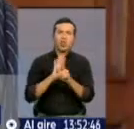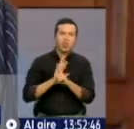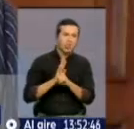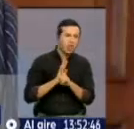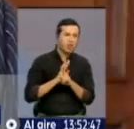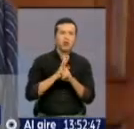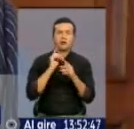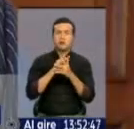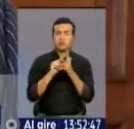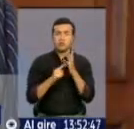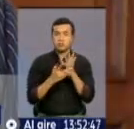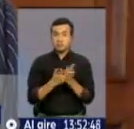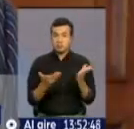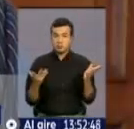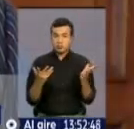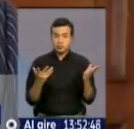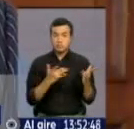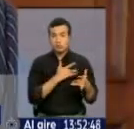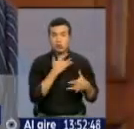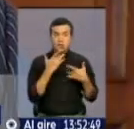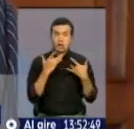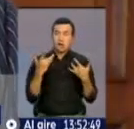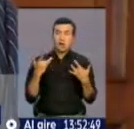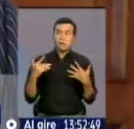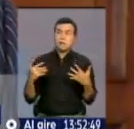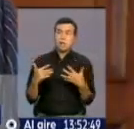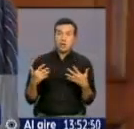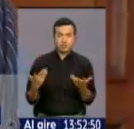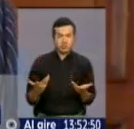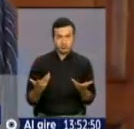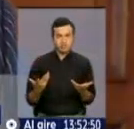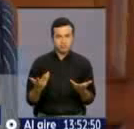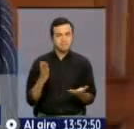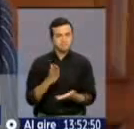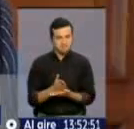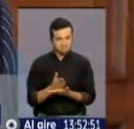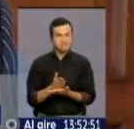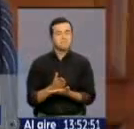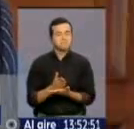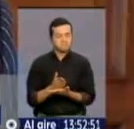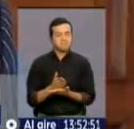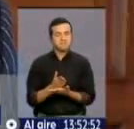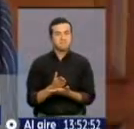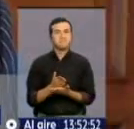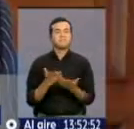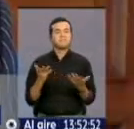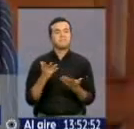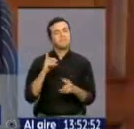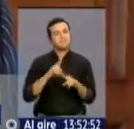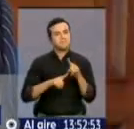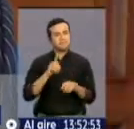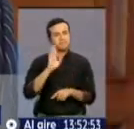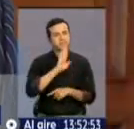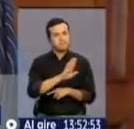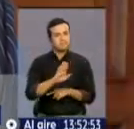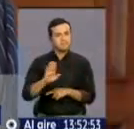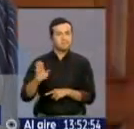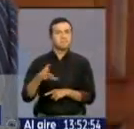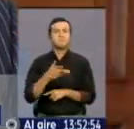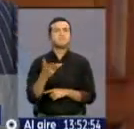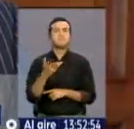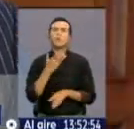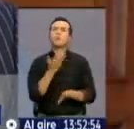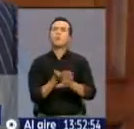los abusadores se van a sentir arrinconados. Yo quiero escuchar de parte de ustedes, estimados amigos,